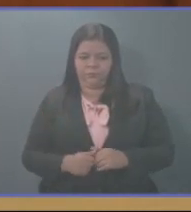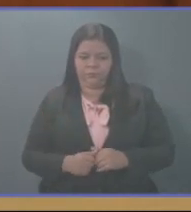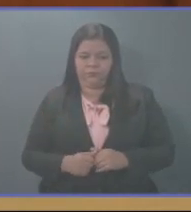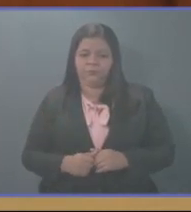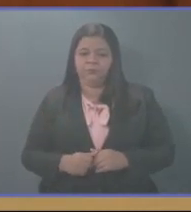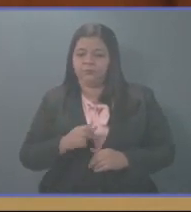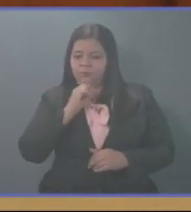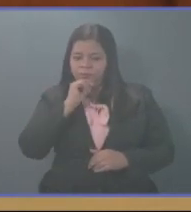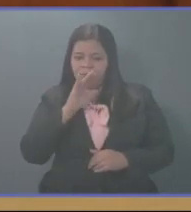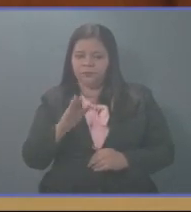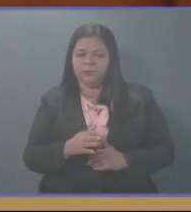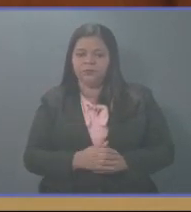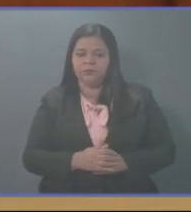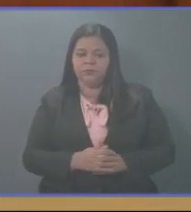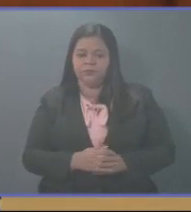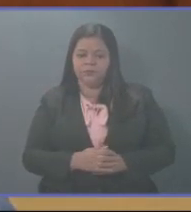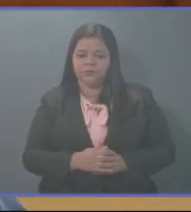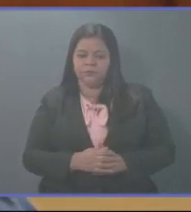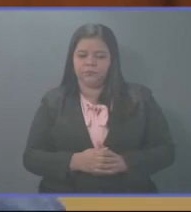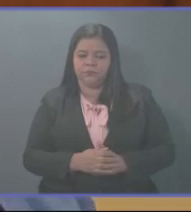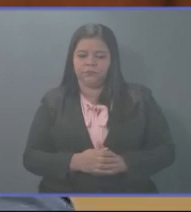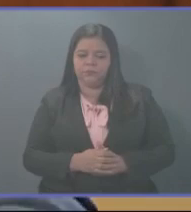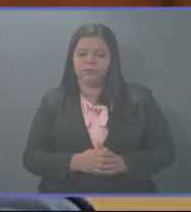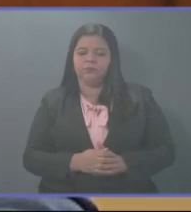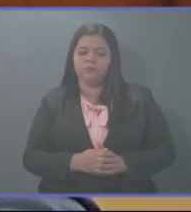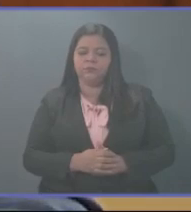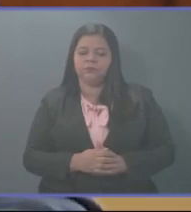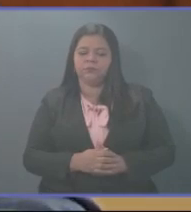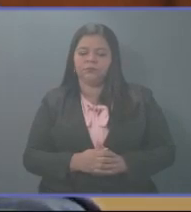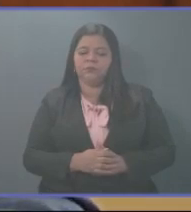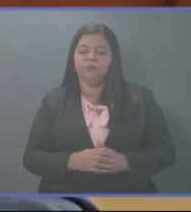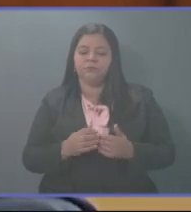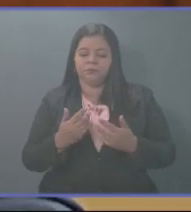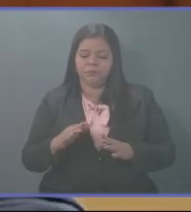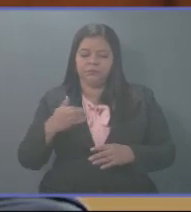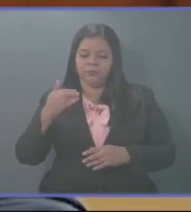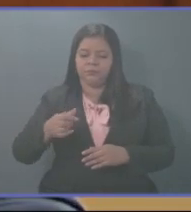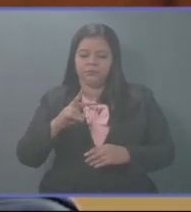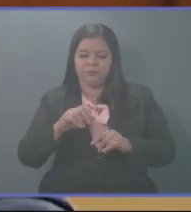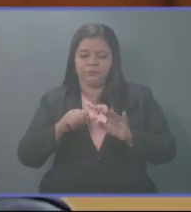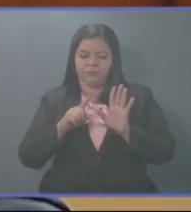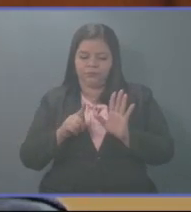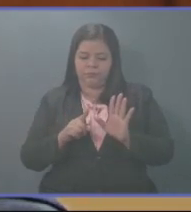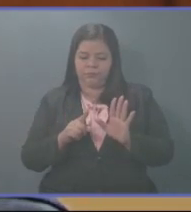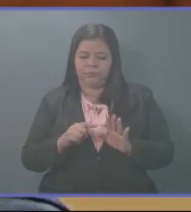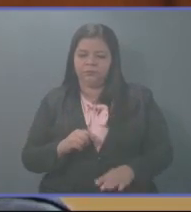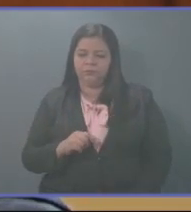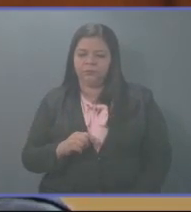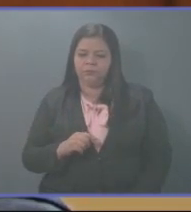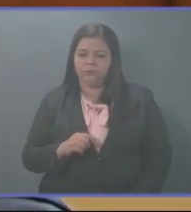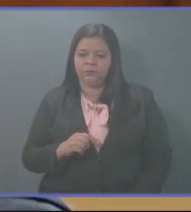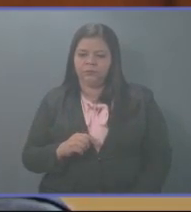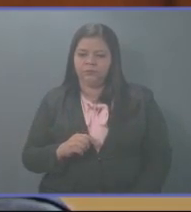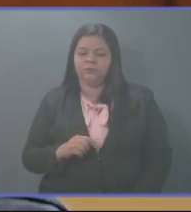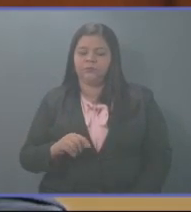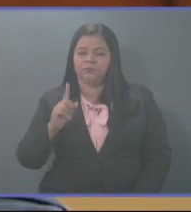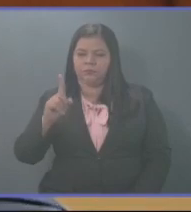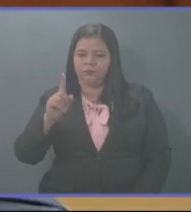señaló que entre 2006 y 2016, en al menos